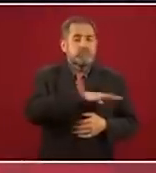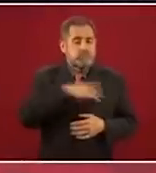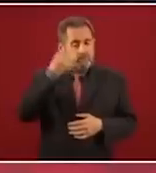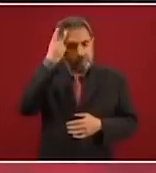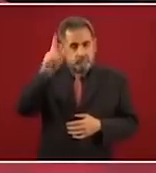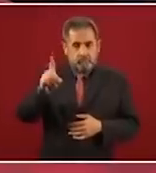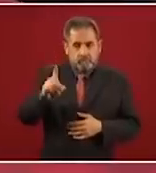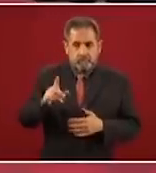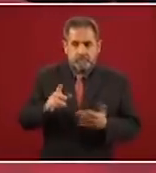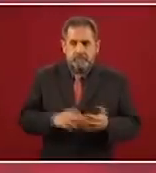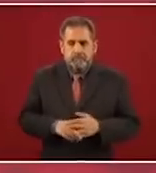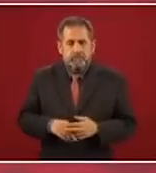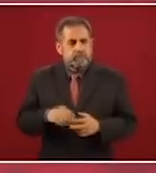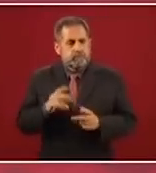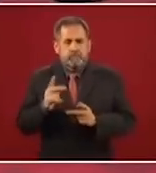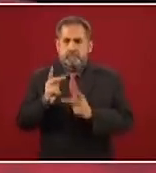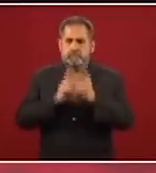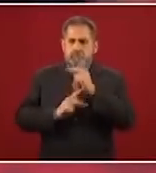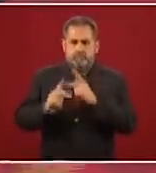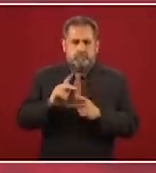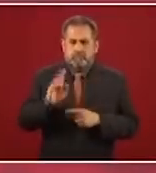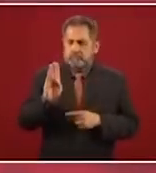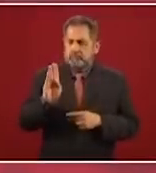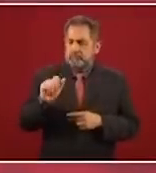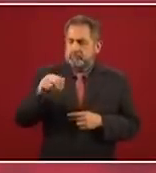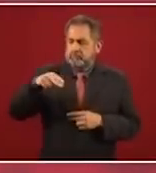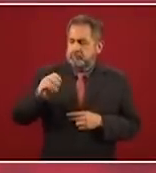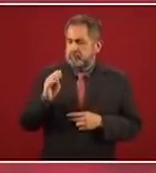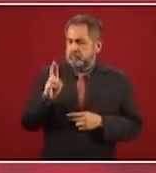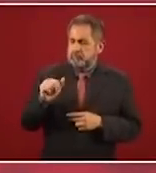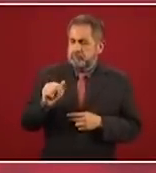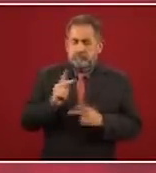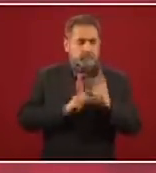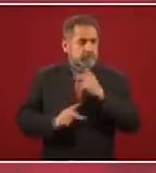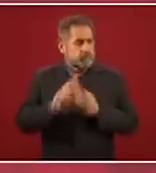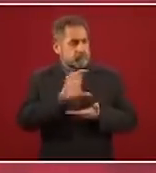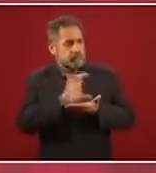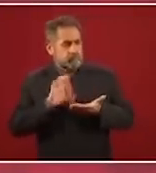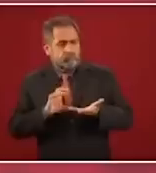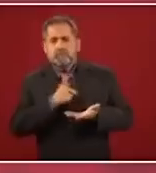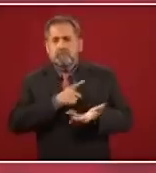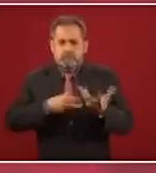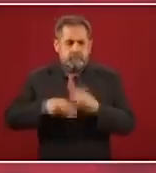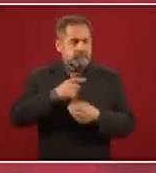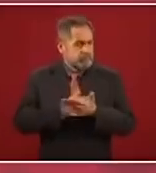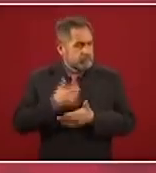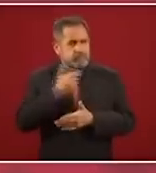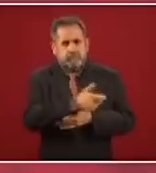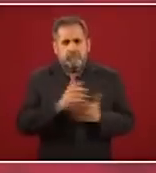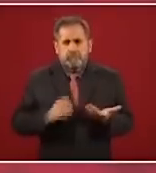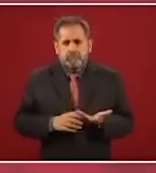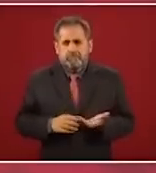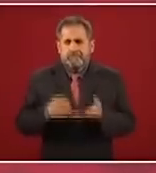es un crédito de Banobra, o sea, y Banobra es banca de